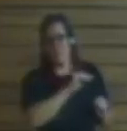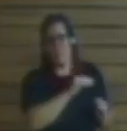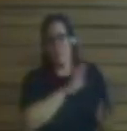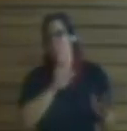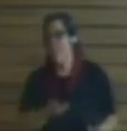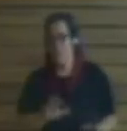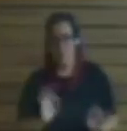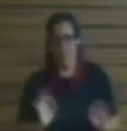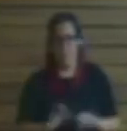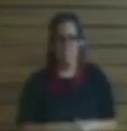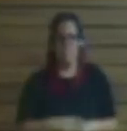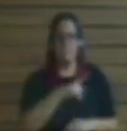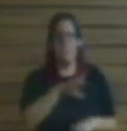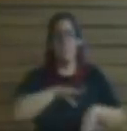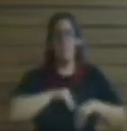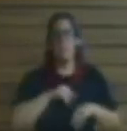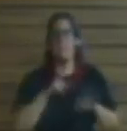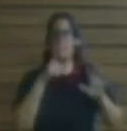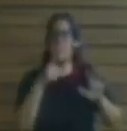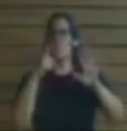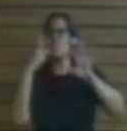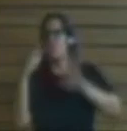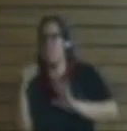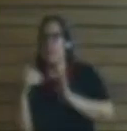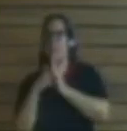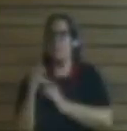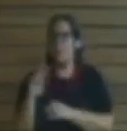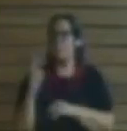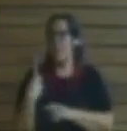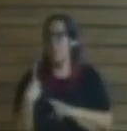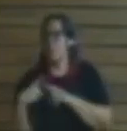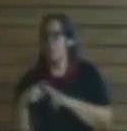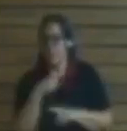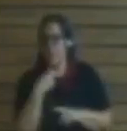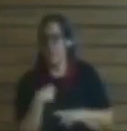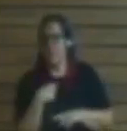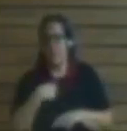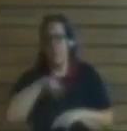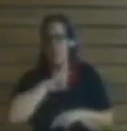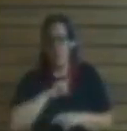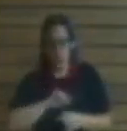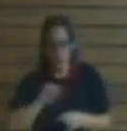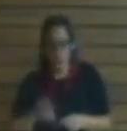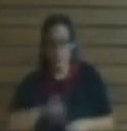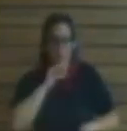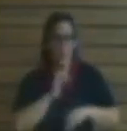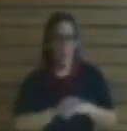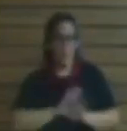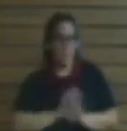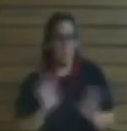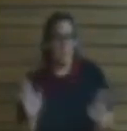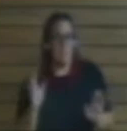ustedes aceptaban 630 millones de euros, no, nosotros aceptábamos cumplir con lo que teníamos firmado, porque es lo que creo que toda administración tiene que